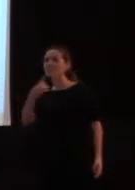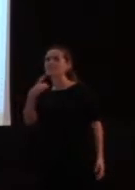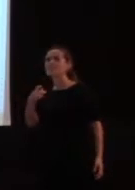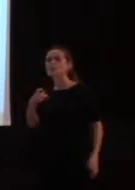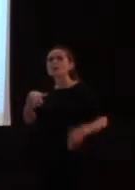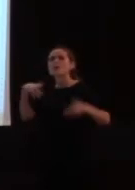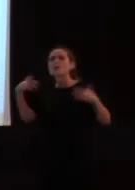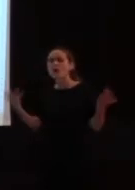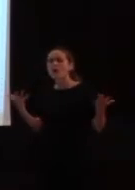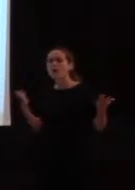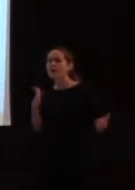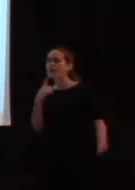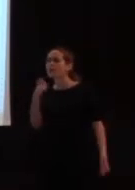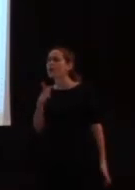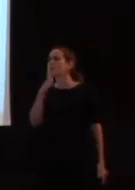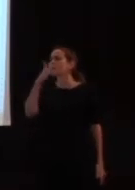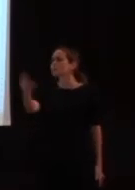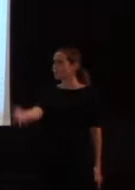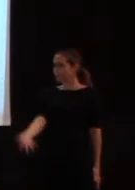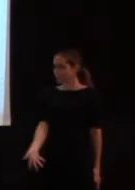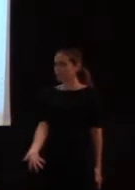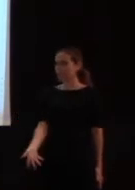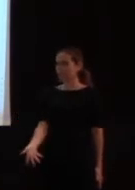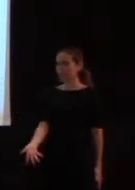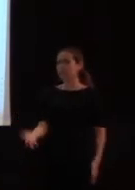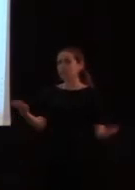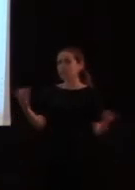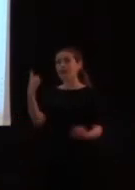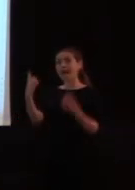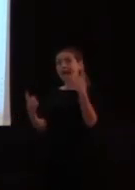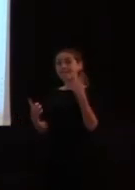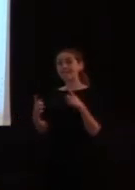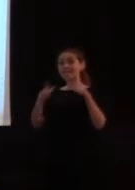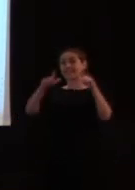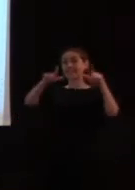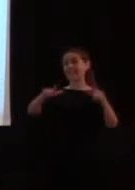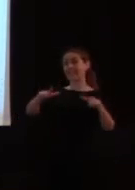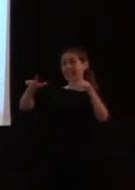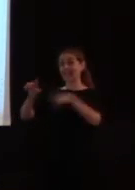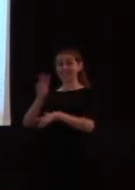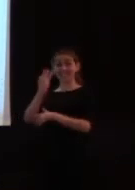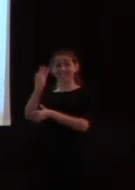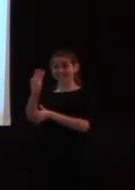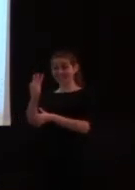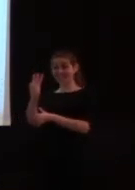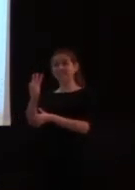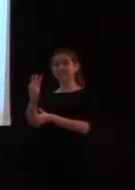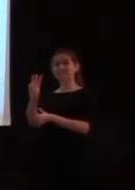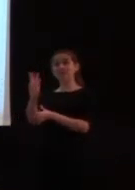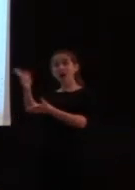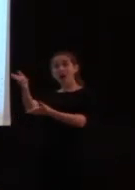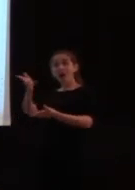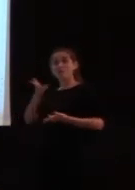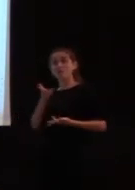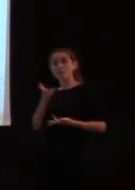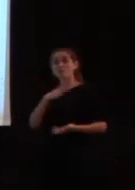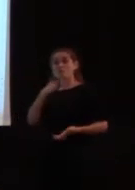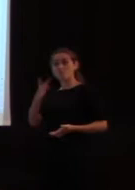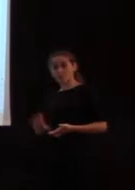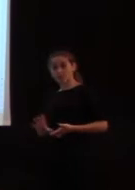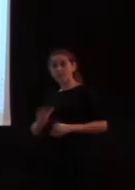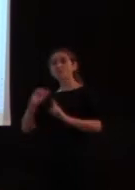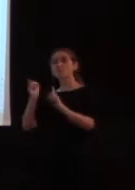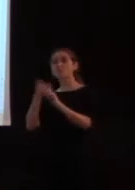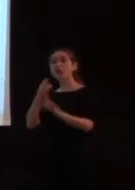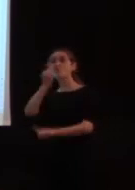estas dificultades, ¿no? De manera que antes, con tres clases nos pueden ayudar en esta experiencia a resolver alguna dificultad que